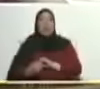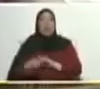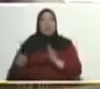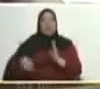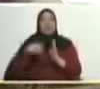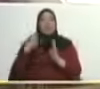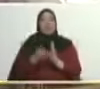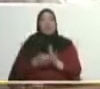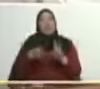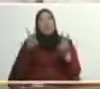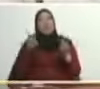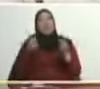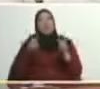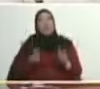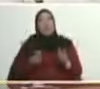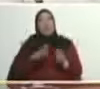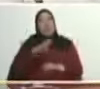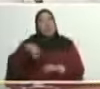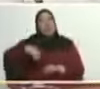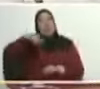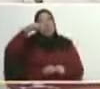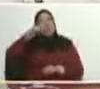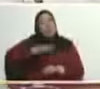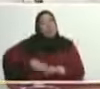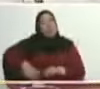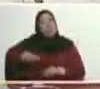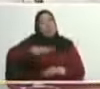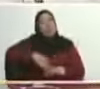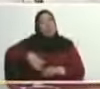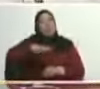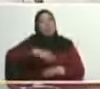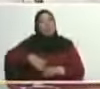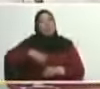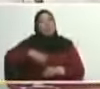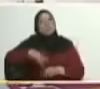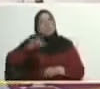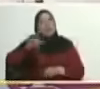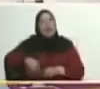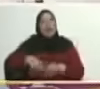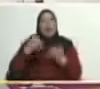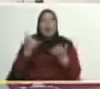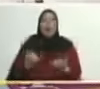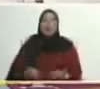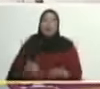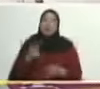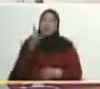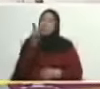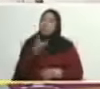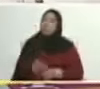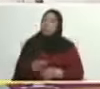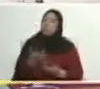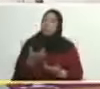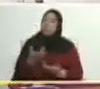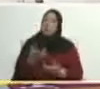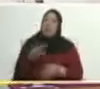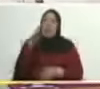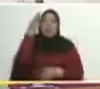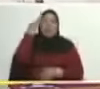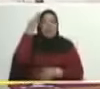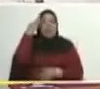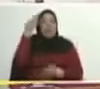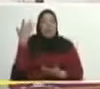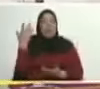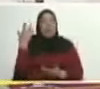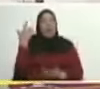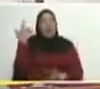de nuevas condiciones para nuestro pueblo. Bien lo dijo ahorita Ralph, con su sabiduría